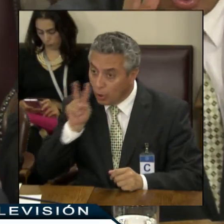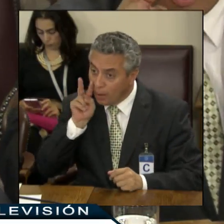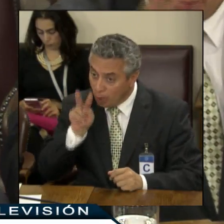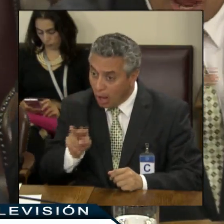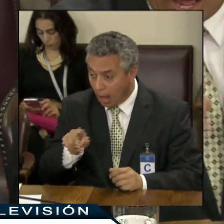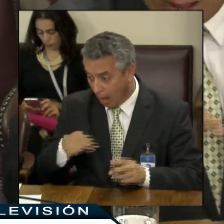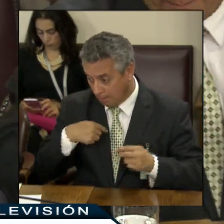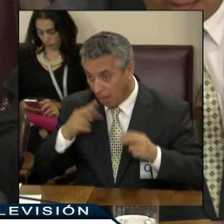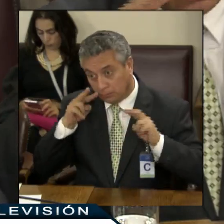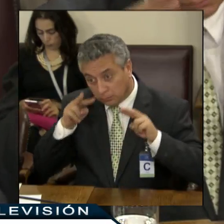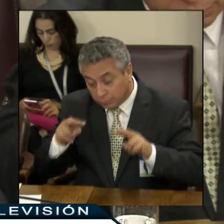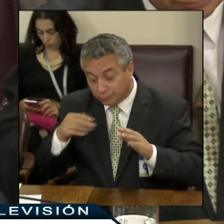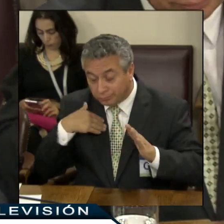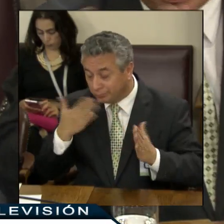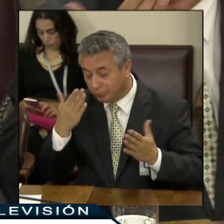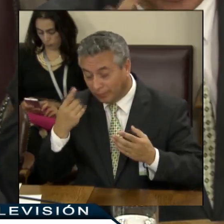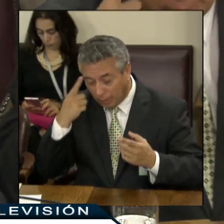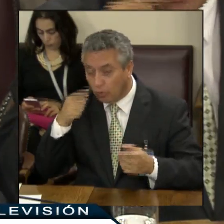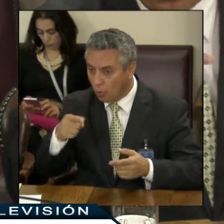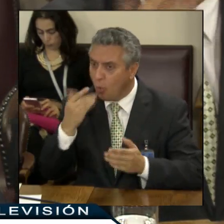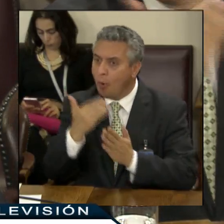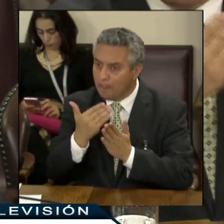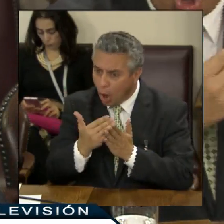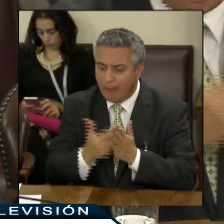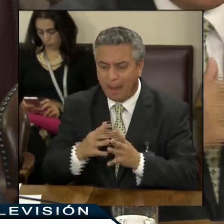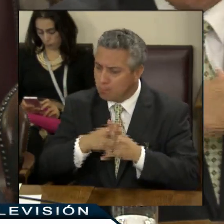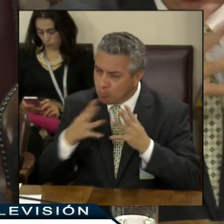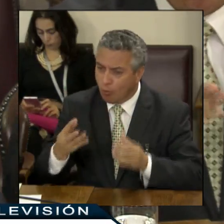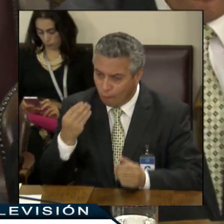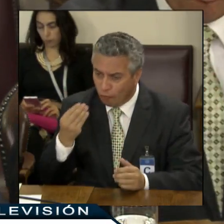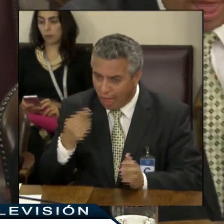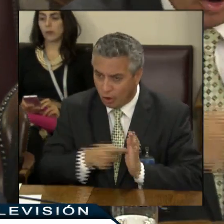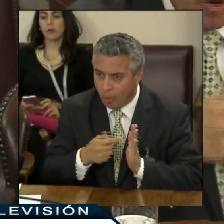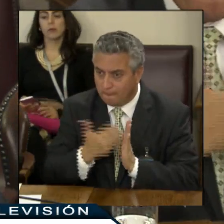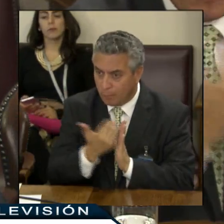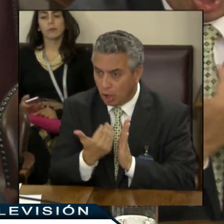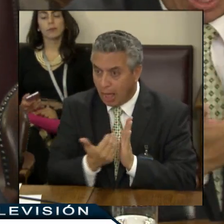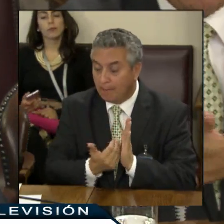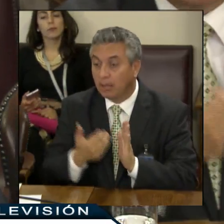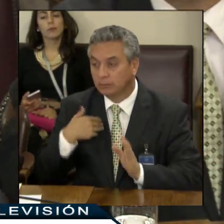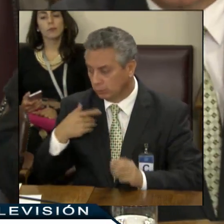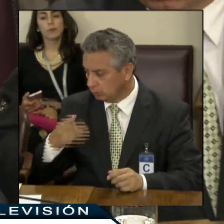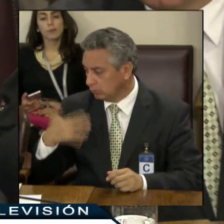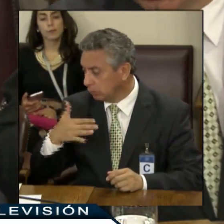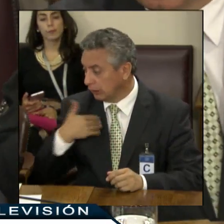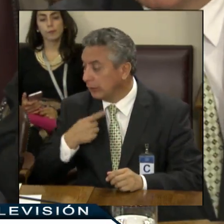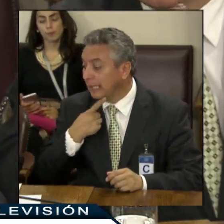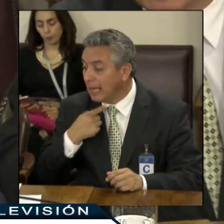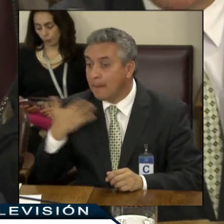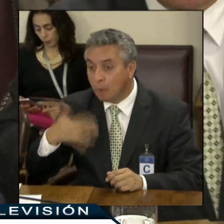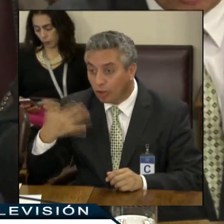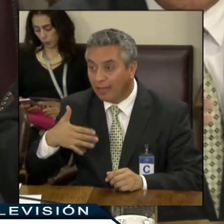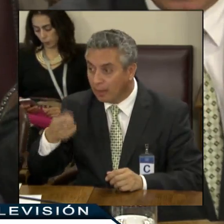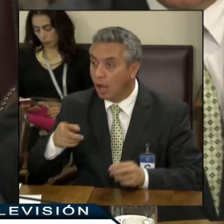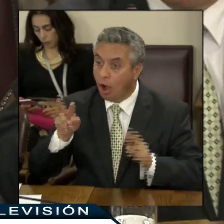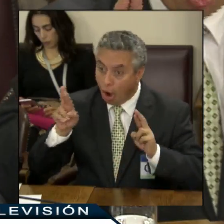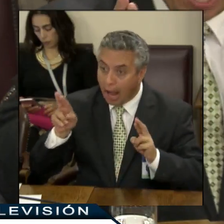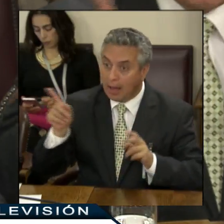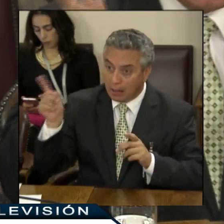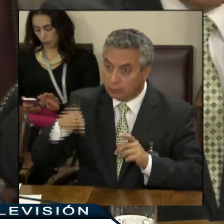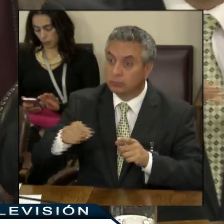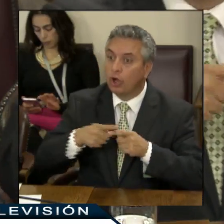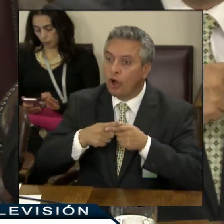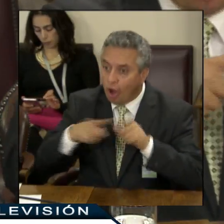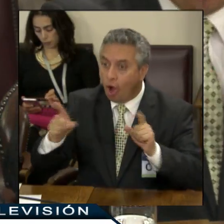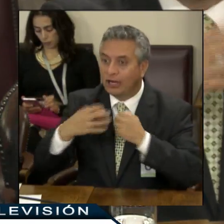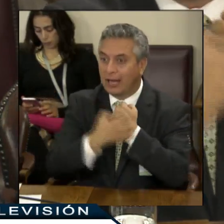subjetiva Por cierto que es muy bueno este programa por tanto eh sería importante solicitar que ojalá se pudiera ampliar hacia